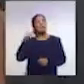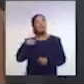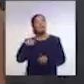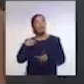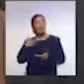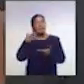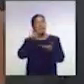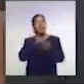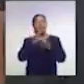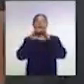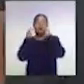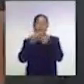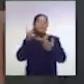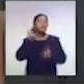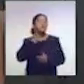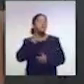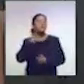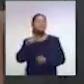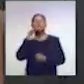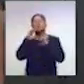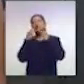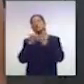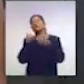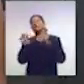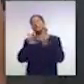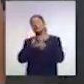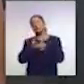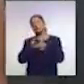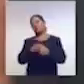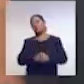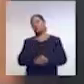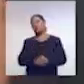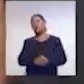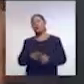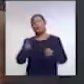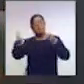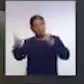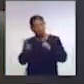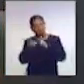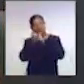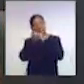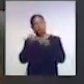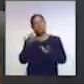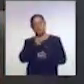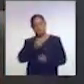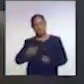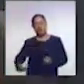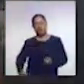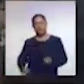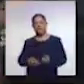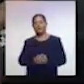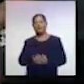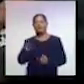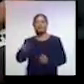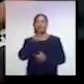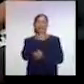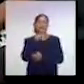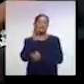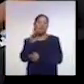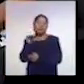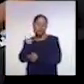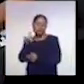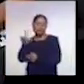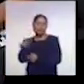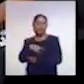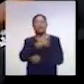de Diputados, en el Congreso de la Unión, en un encuentro de alcaldes. Estuvo Porfirio Muñoz Ledo, estuvo el